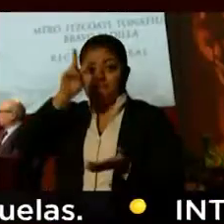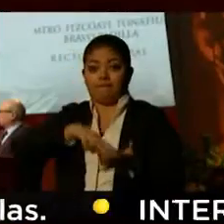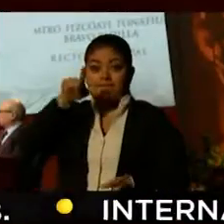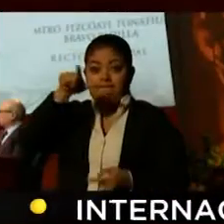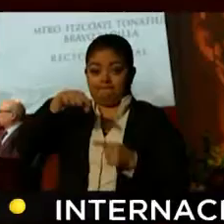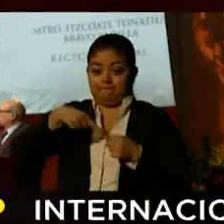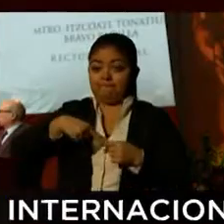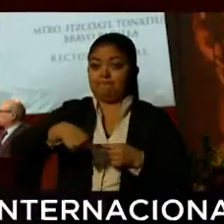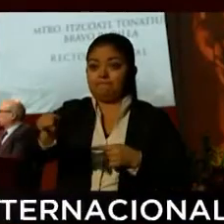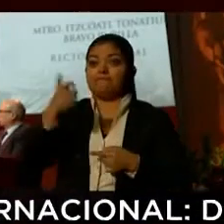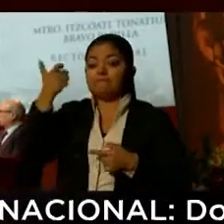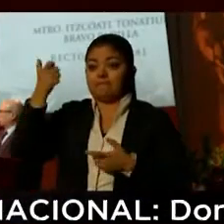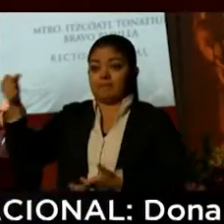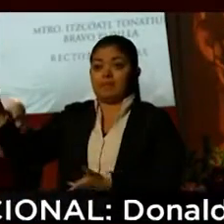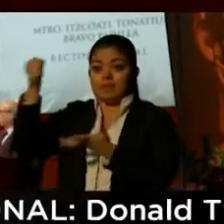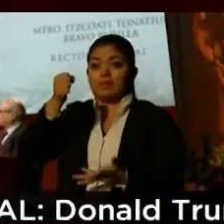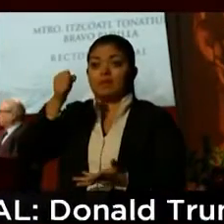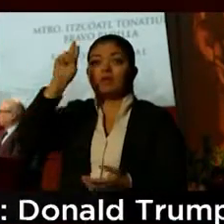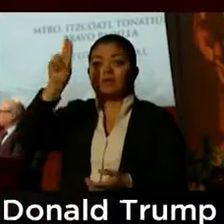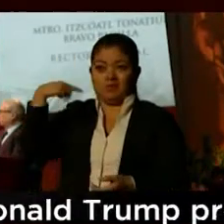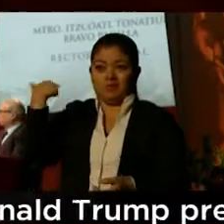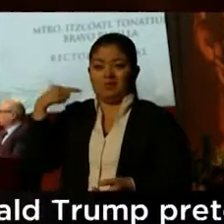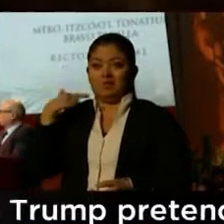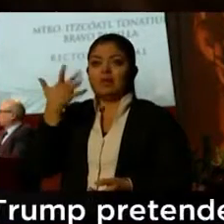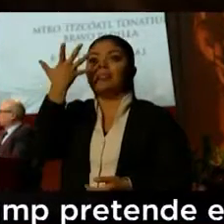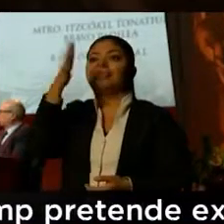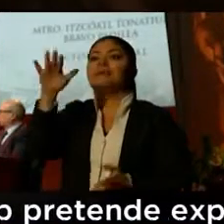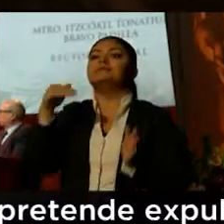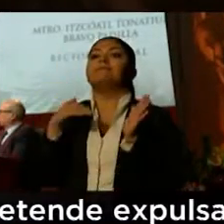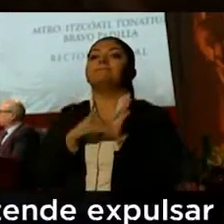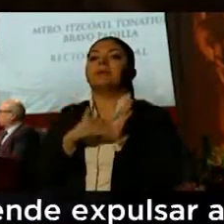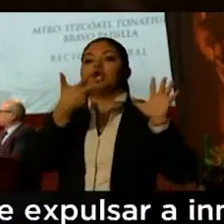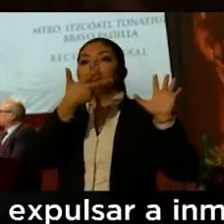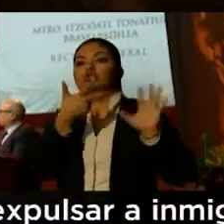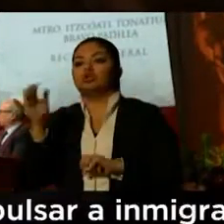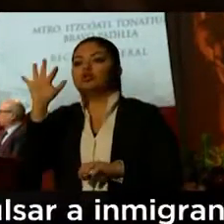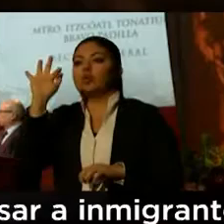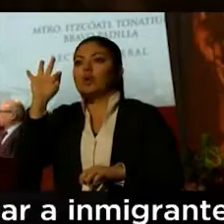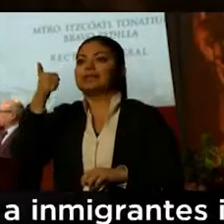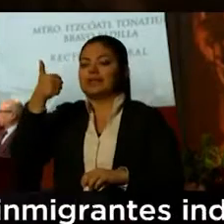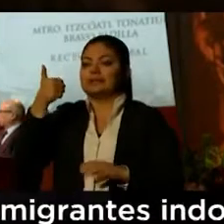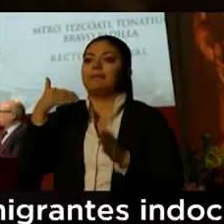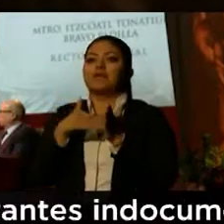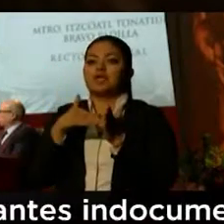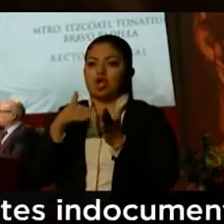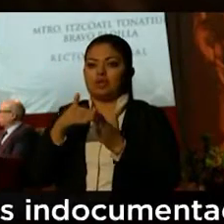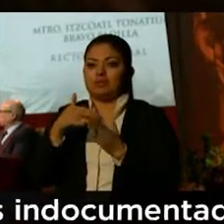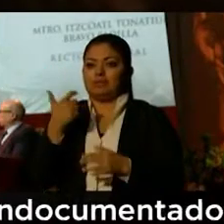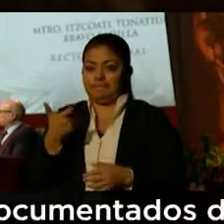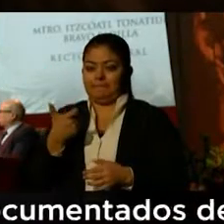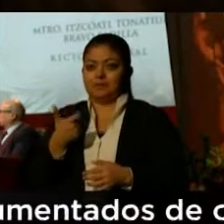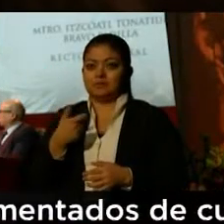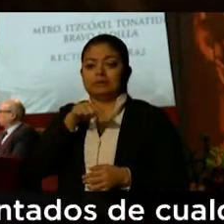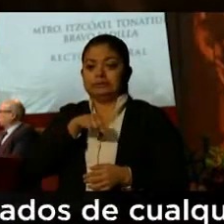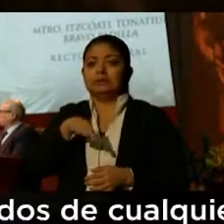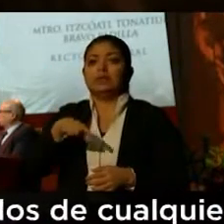2017, el presupuesto ordinario de la Universidad de Guadalajara es de 10.846 millones de pesos, de los